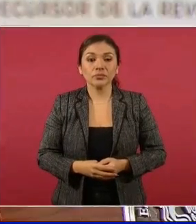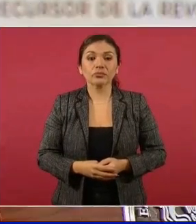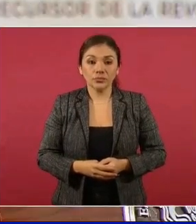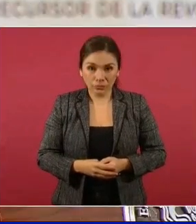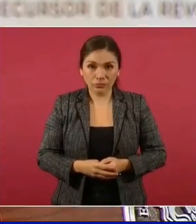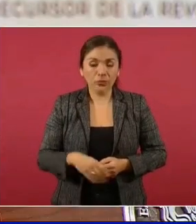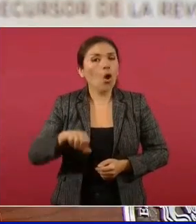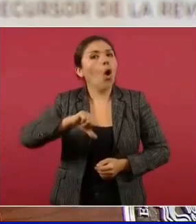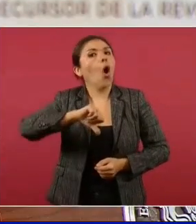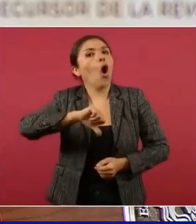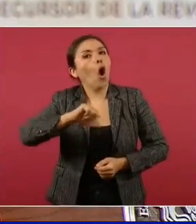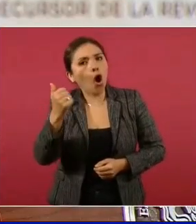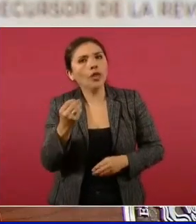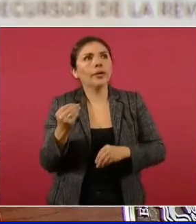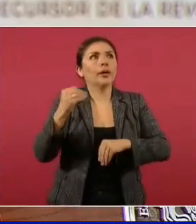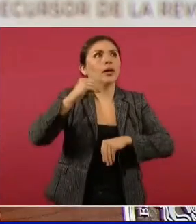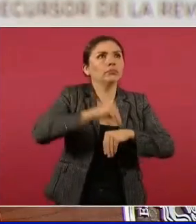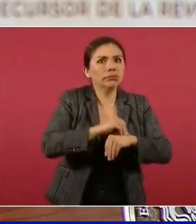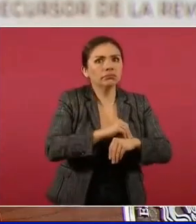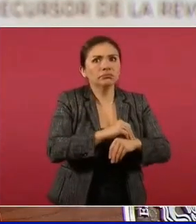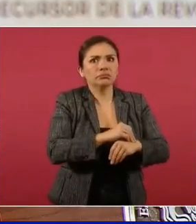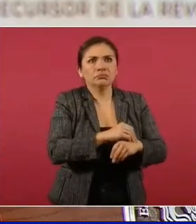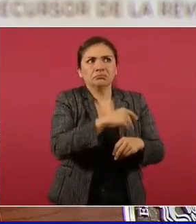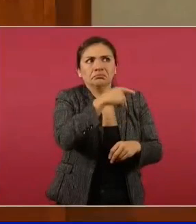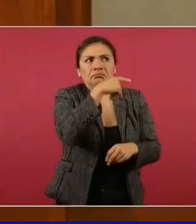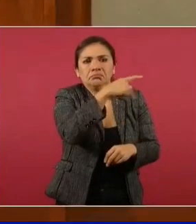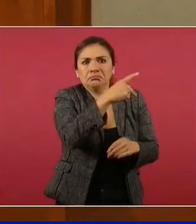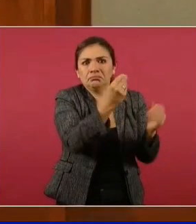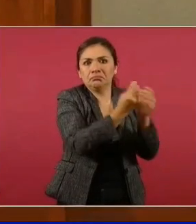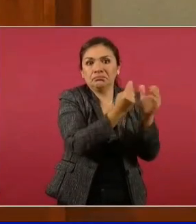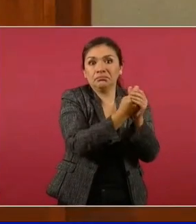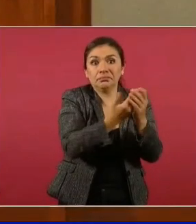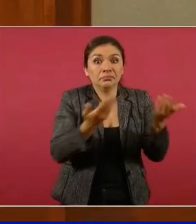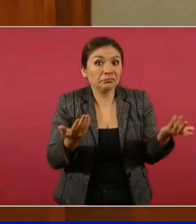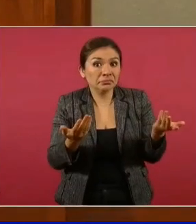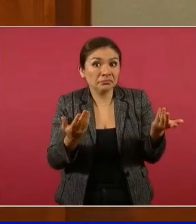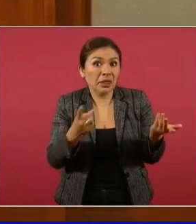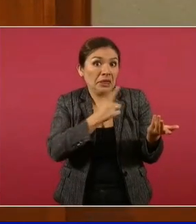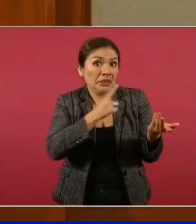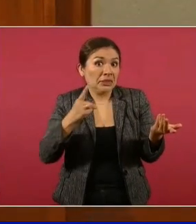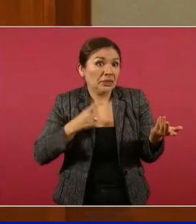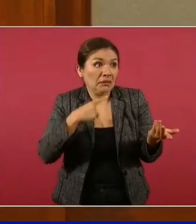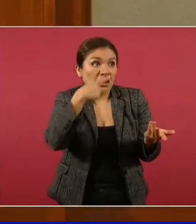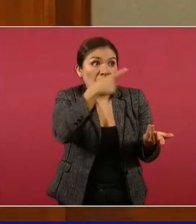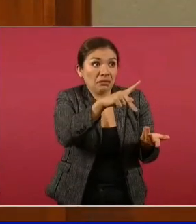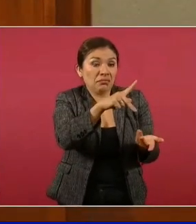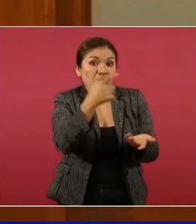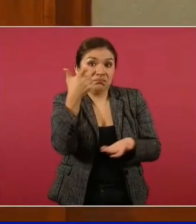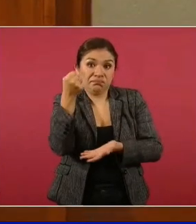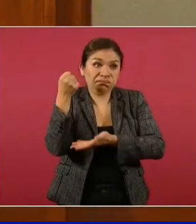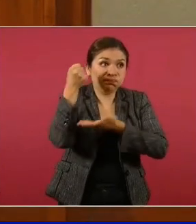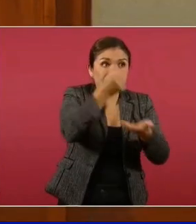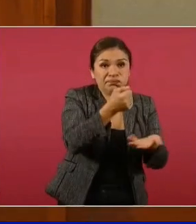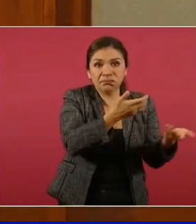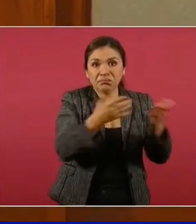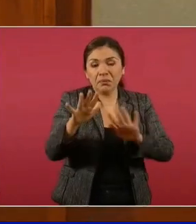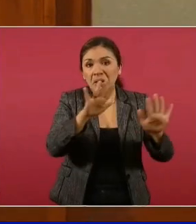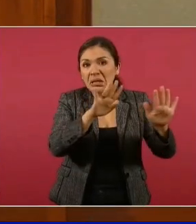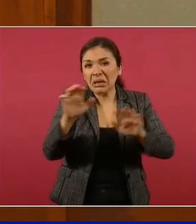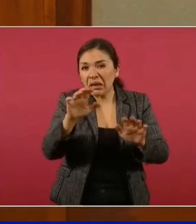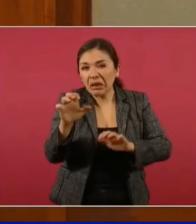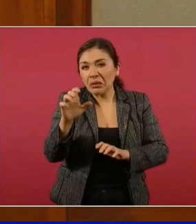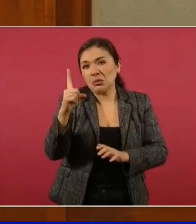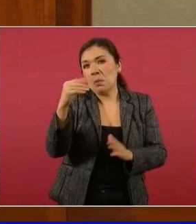otro aparato, no sé, debe de tener un presupuesto de 500, de 1,000 millones de pesos, el puro